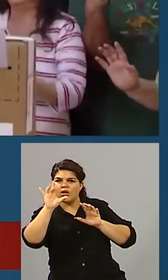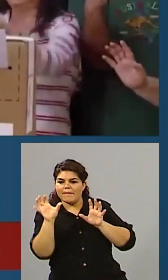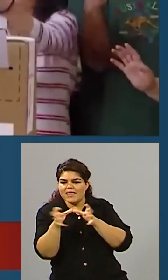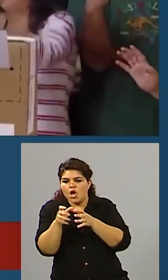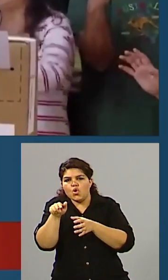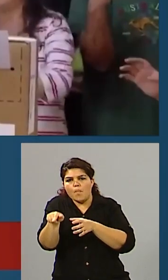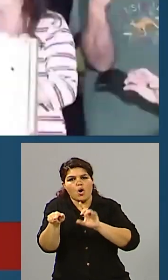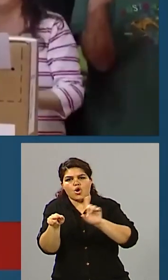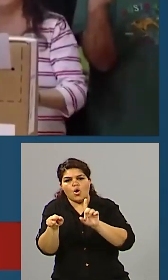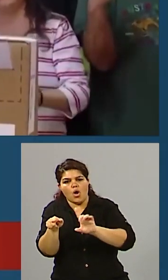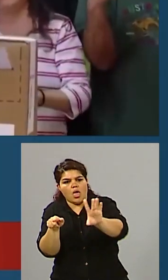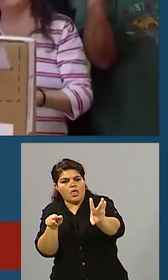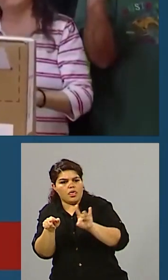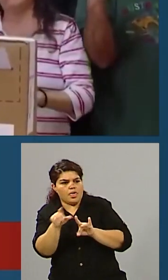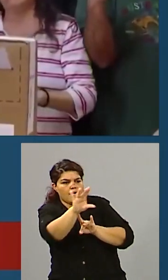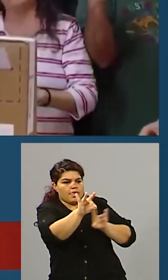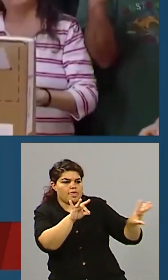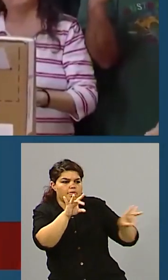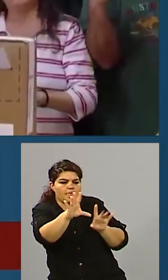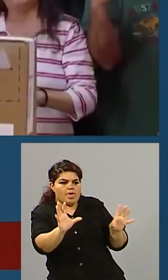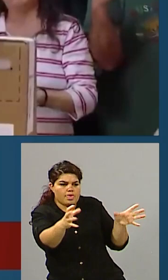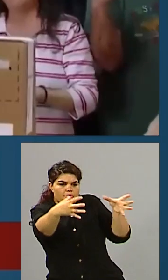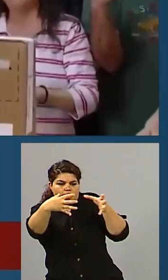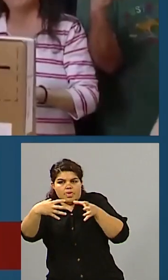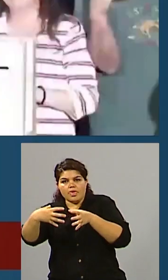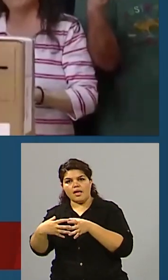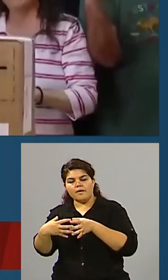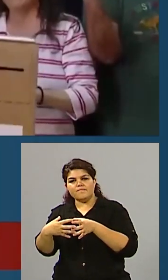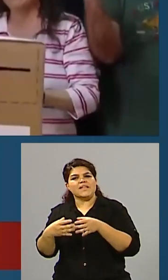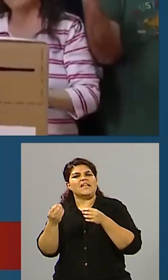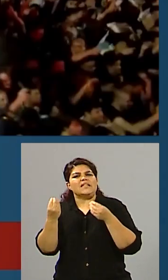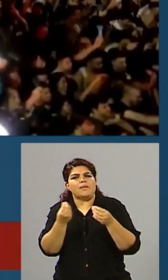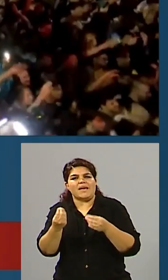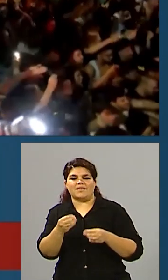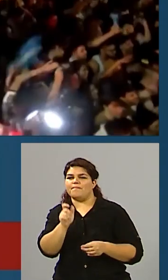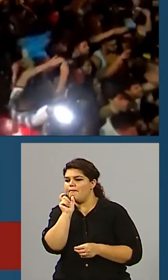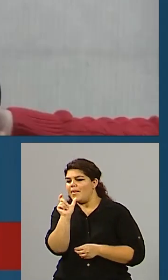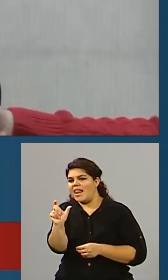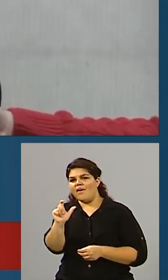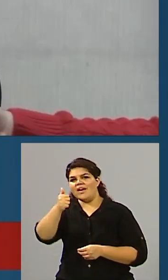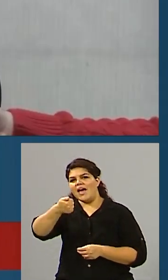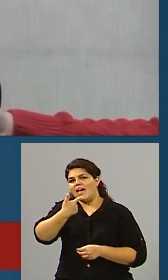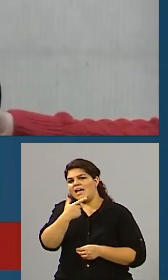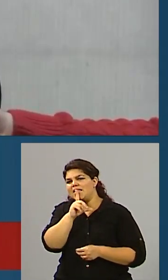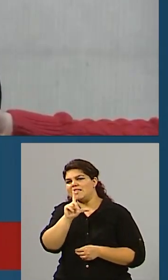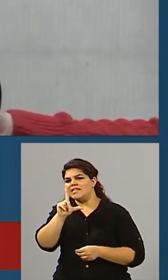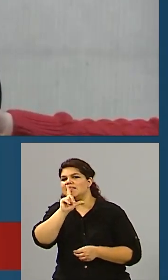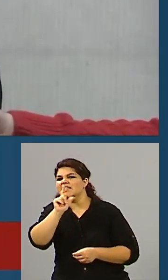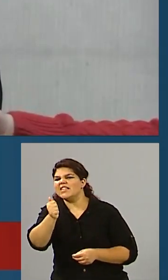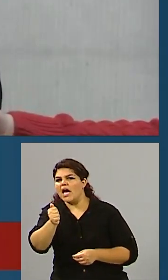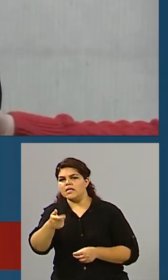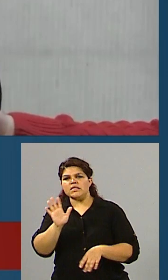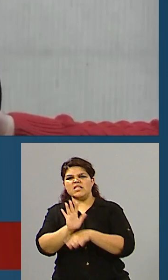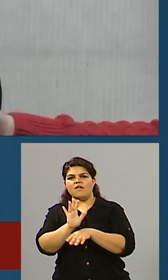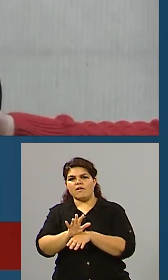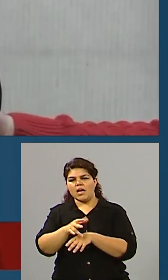casta, es algo así como aquellos que piensan igual como Milei, independientemente de cuál sea el momento en que lo piensen.